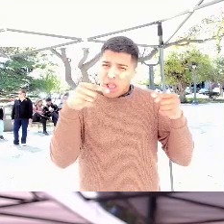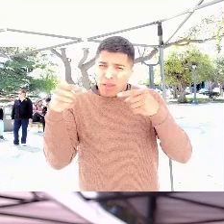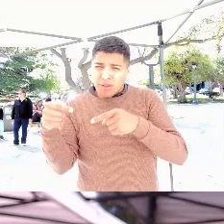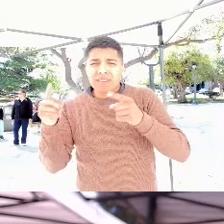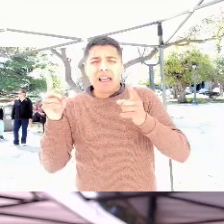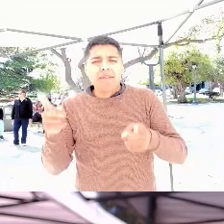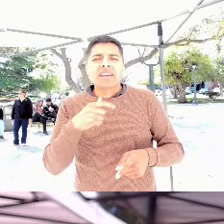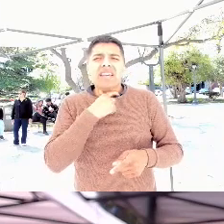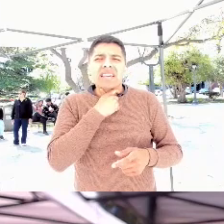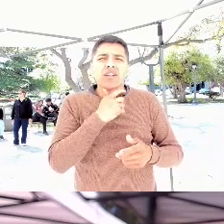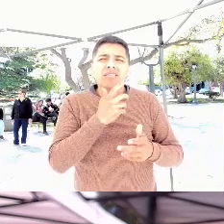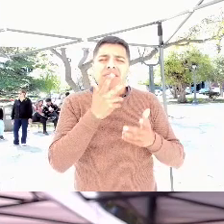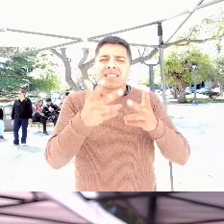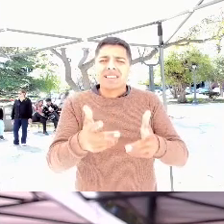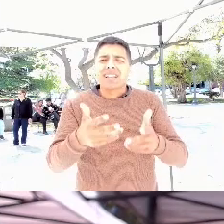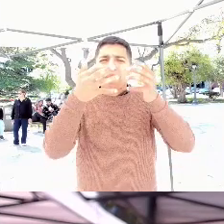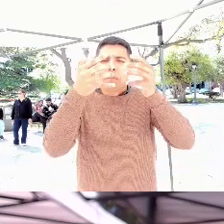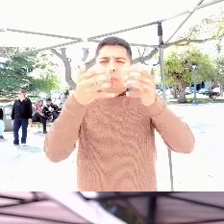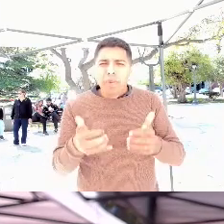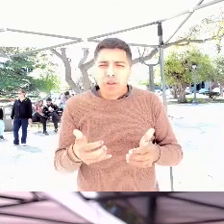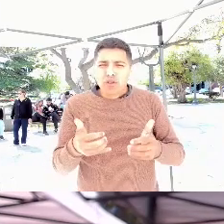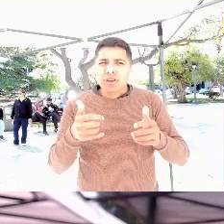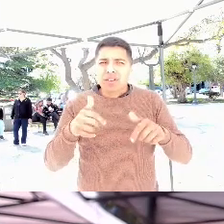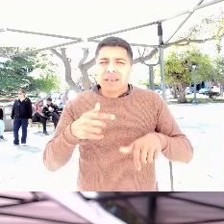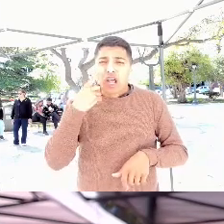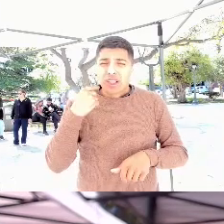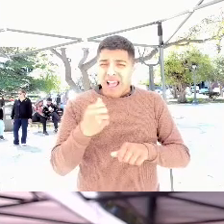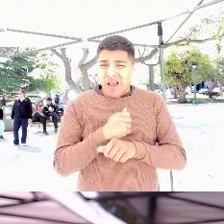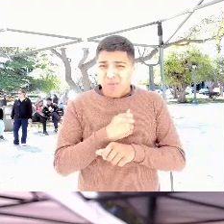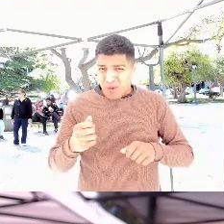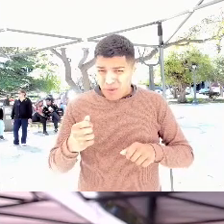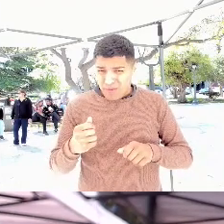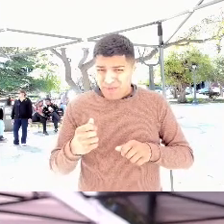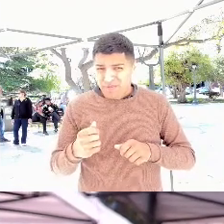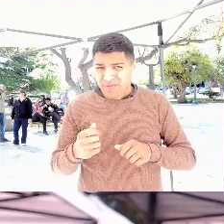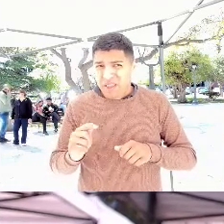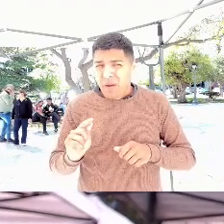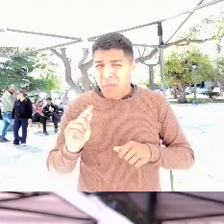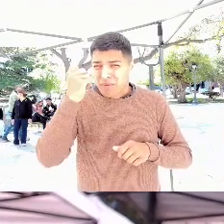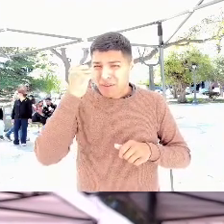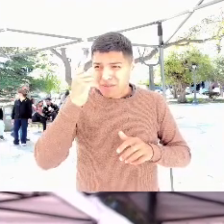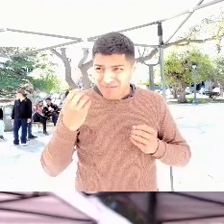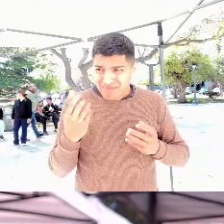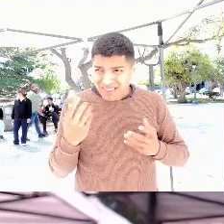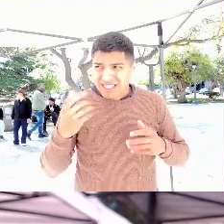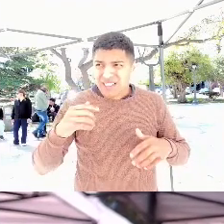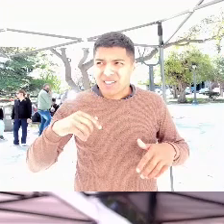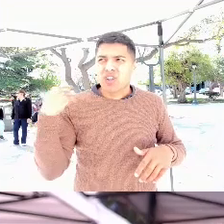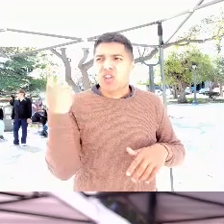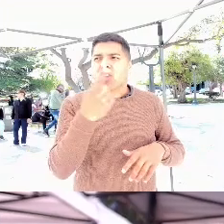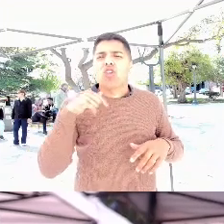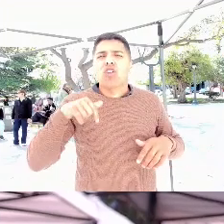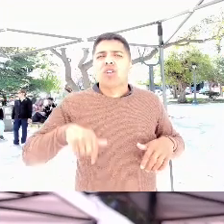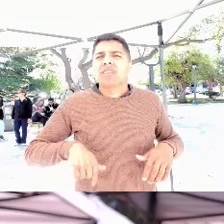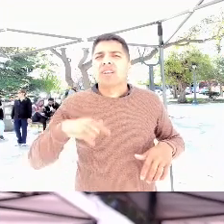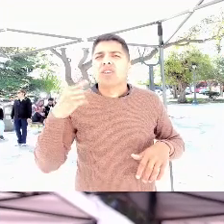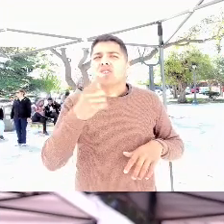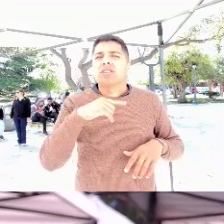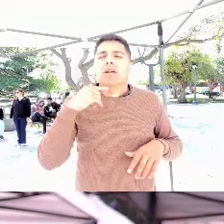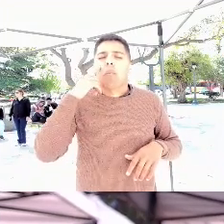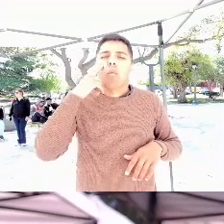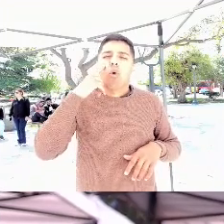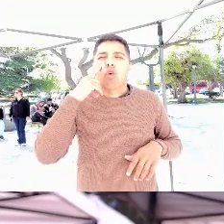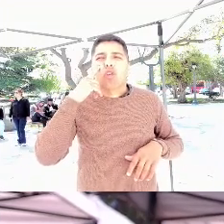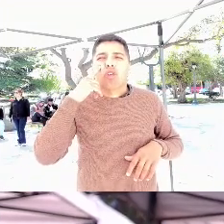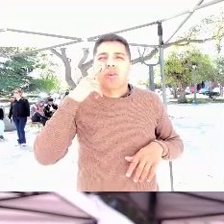presupuesto que se aprobó en el día de la fecha, principalmente entendiendo que el municipio, desde